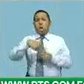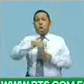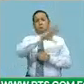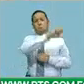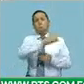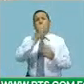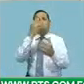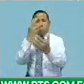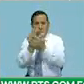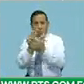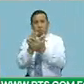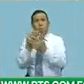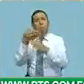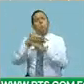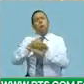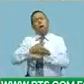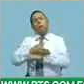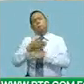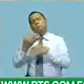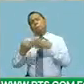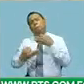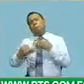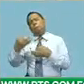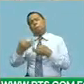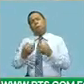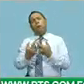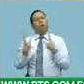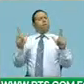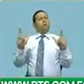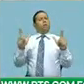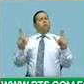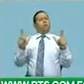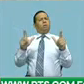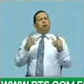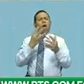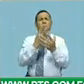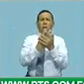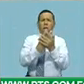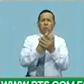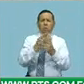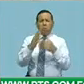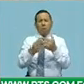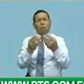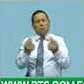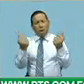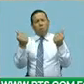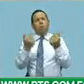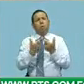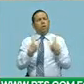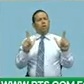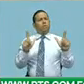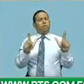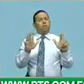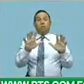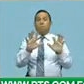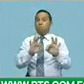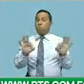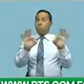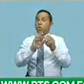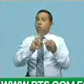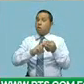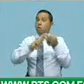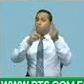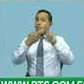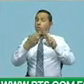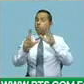de la cárcel como decir casa hay que cambiar las leyes hay que cambiar a los